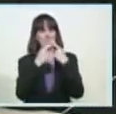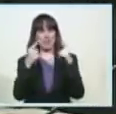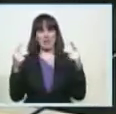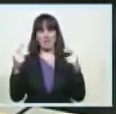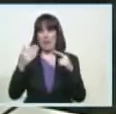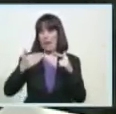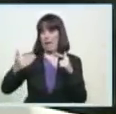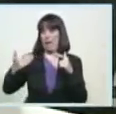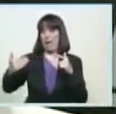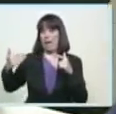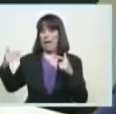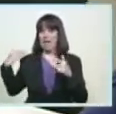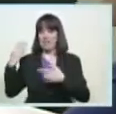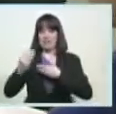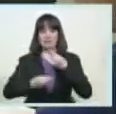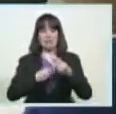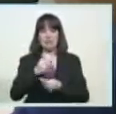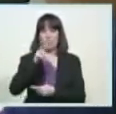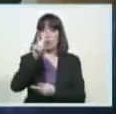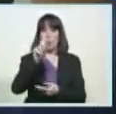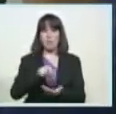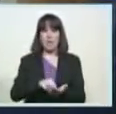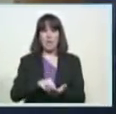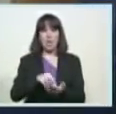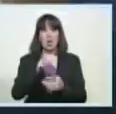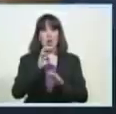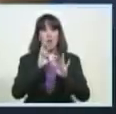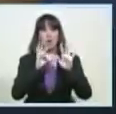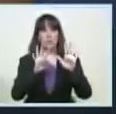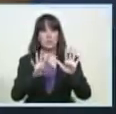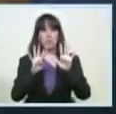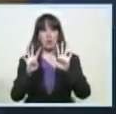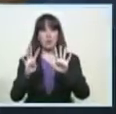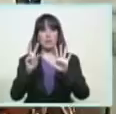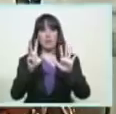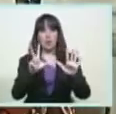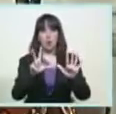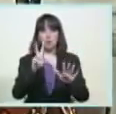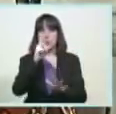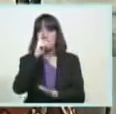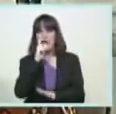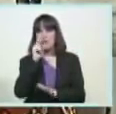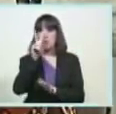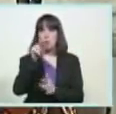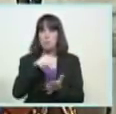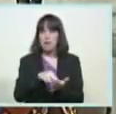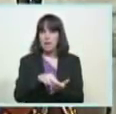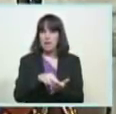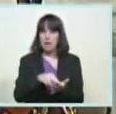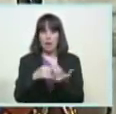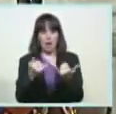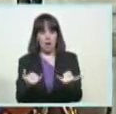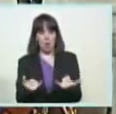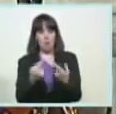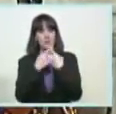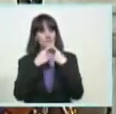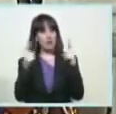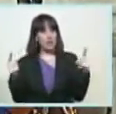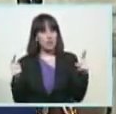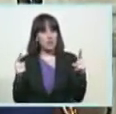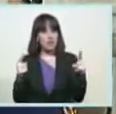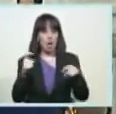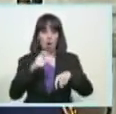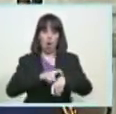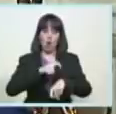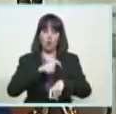a la capacidad instalada de 1998 del año 2000 esto los tiempos económicos